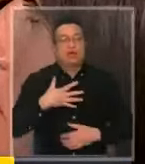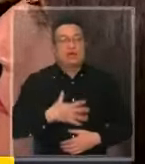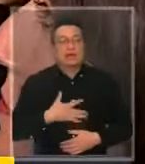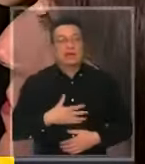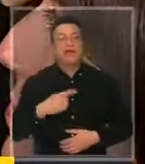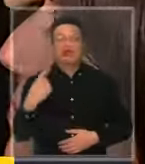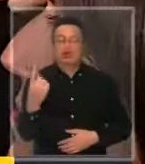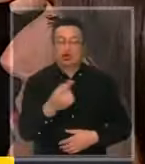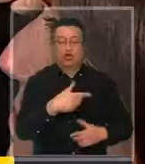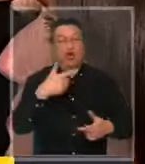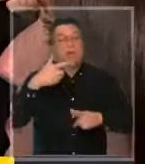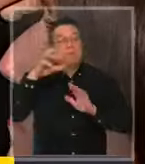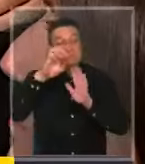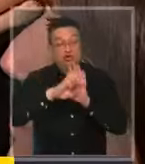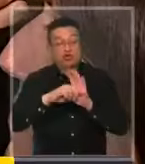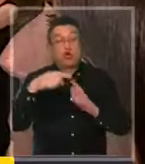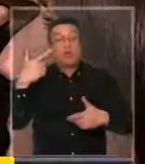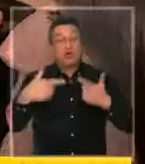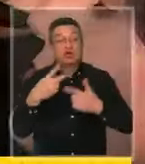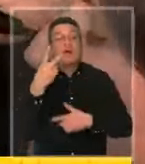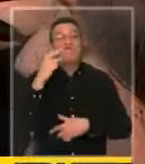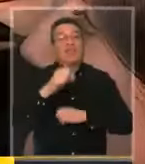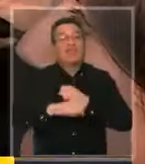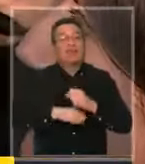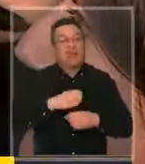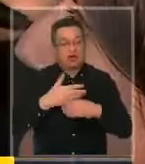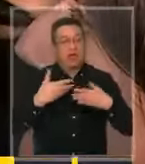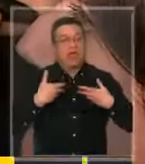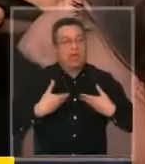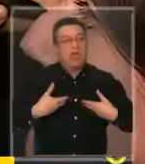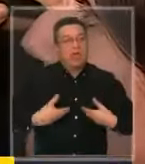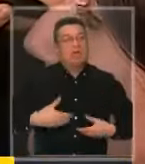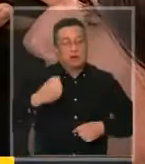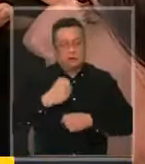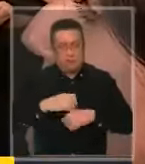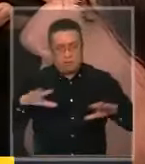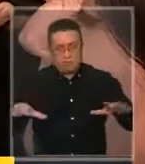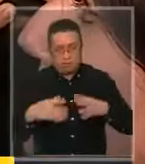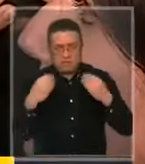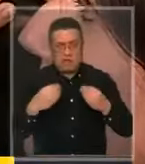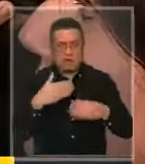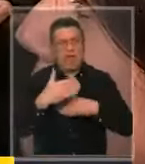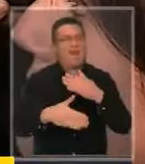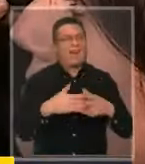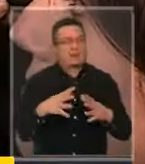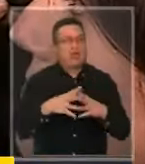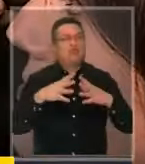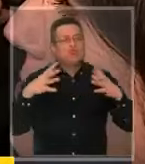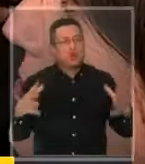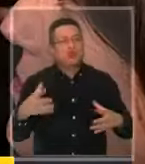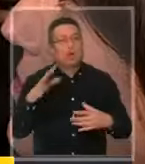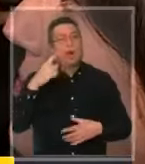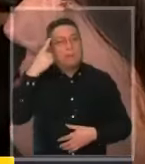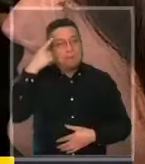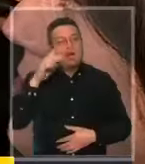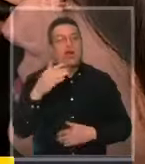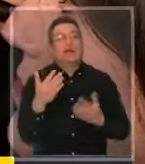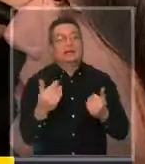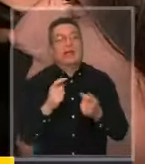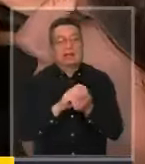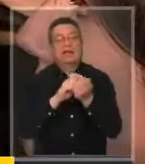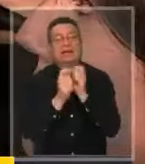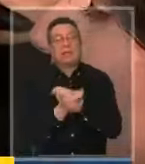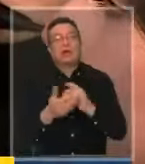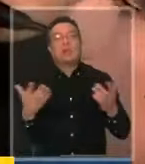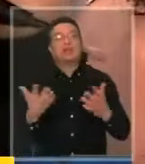todo proyecto político que lleva 20 años se agota. Se han hecho buenas cosas, Peñalolén ha avanzado harto, pero obviamente necesitaba un cambio. Esto lo digo